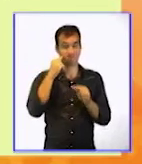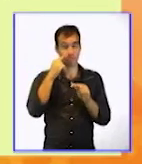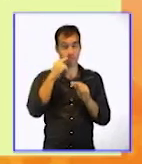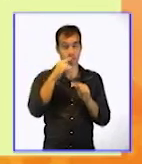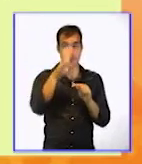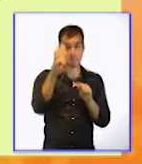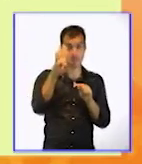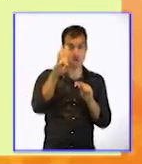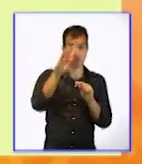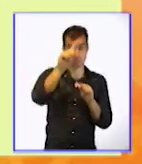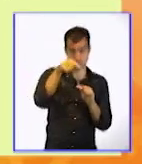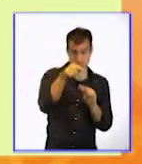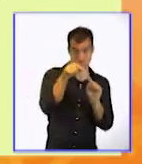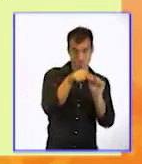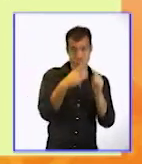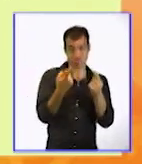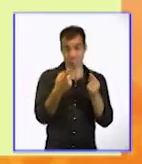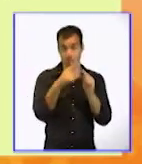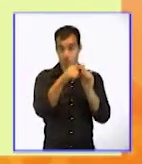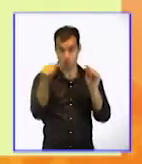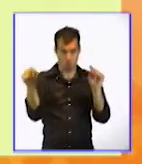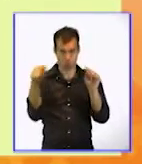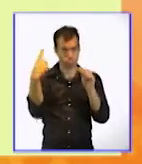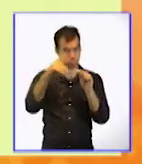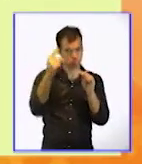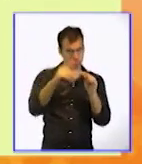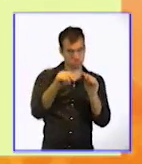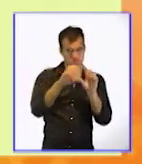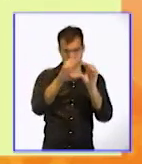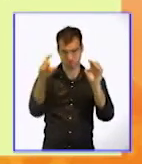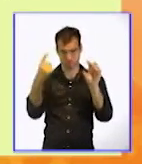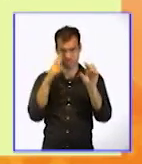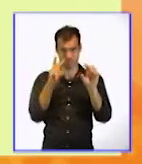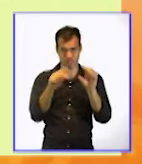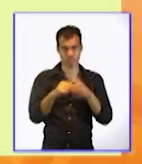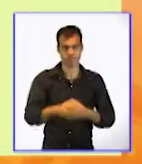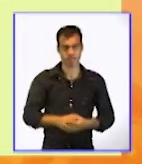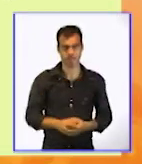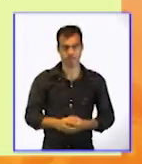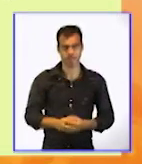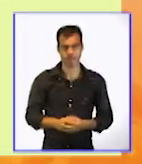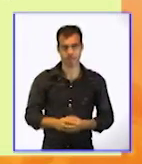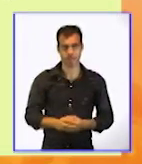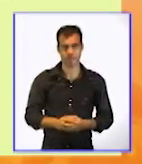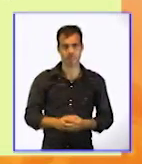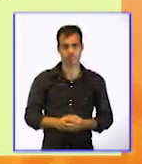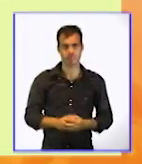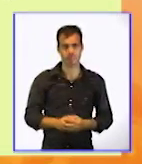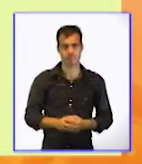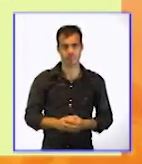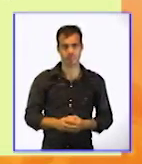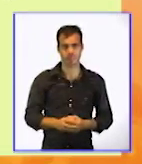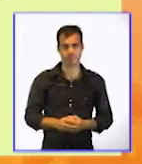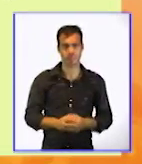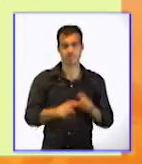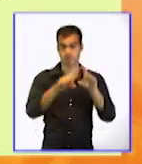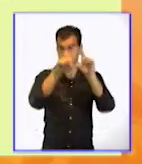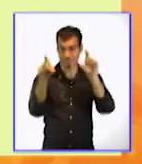inciso B le dan una notación del ácido acético, que es igual al ion hidrógeno acuoso más